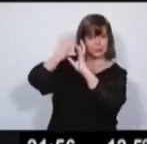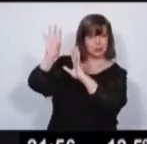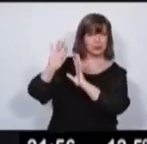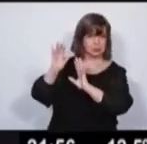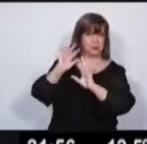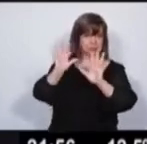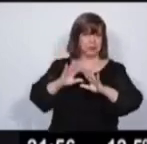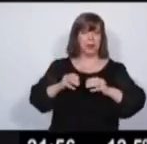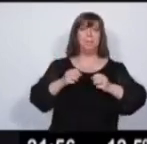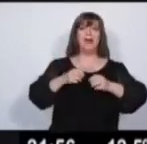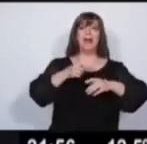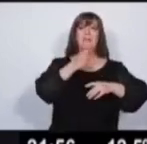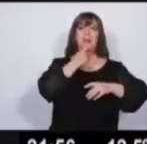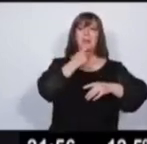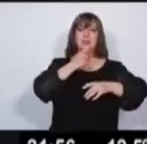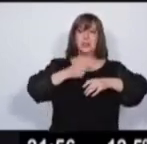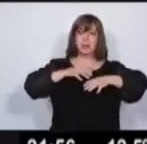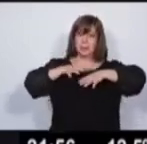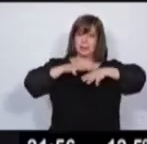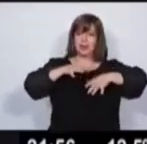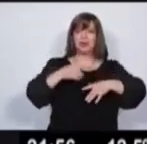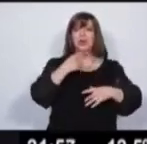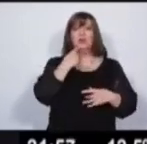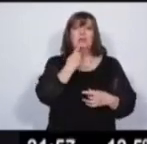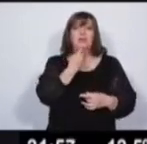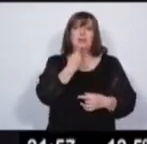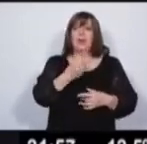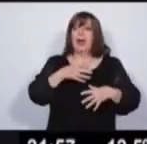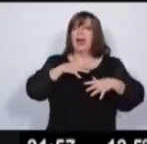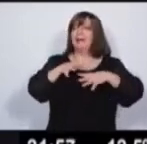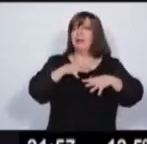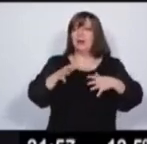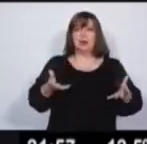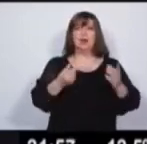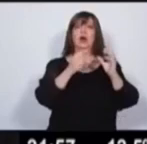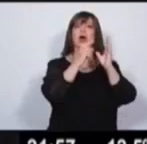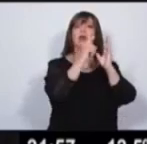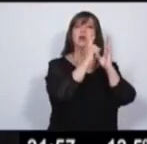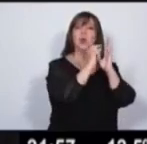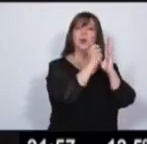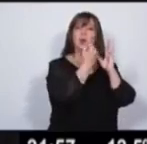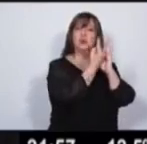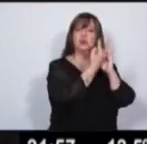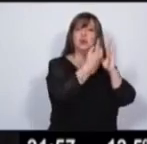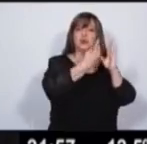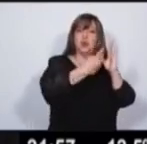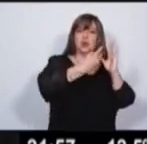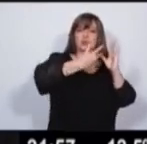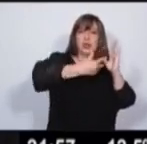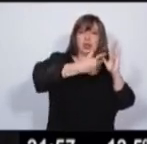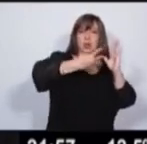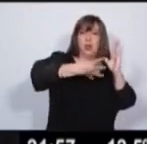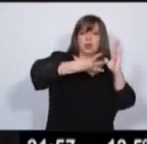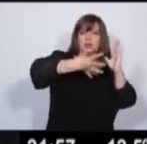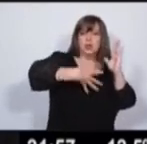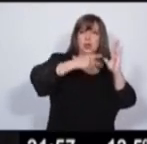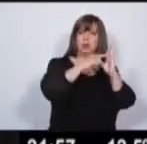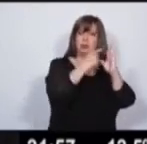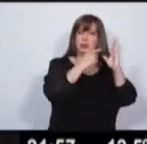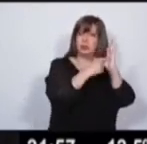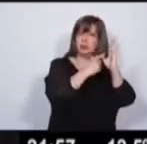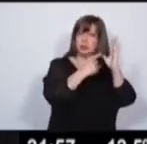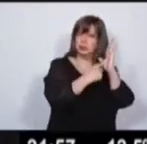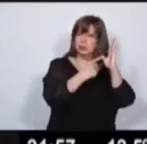Mendoza Esto no se activa diciendo hay que activar todo no hemos enumerado claramente cada uno de los puntos que